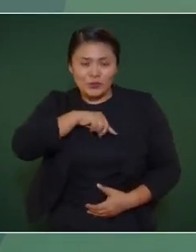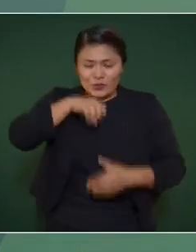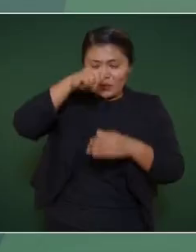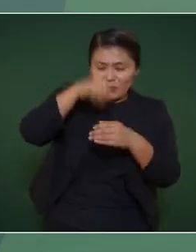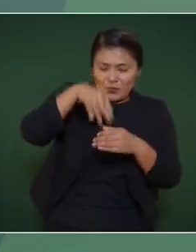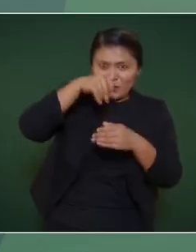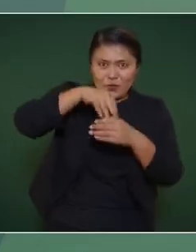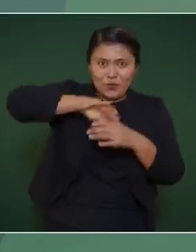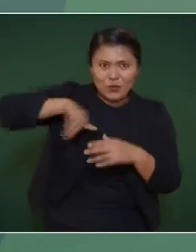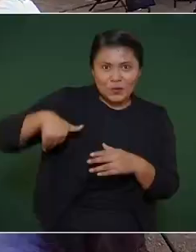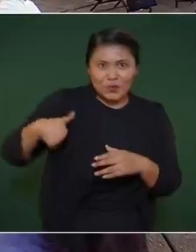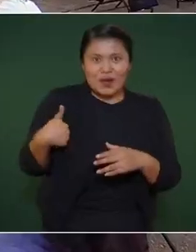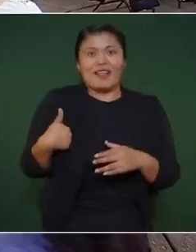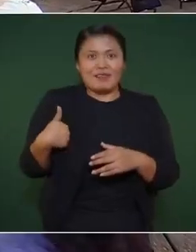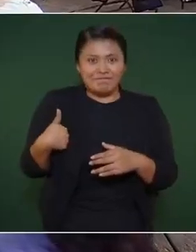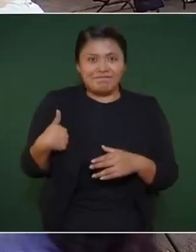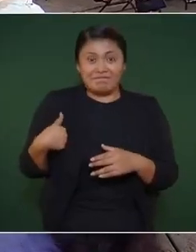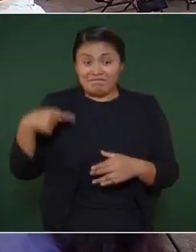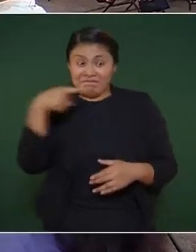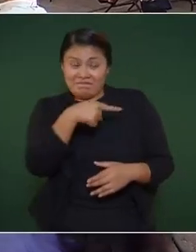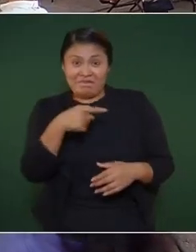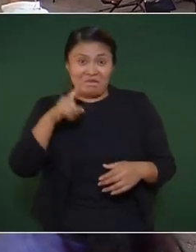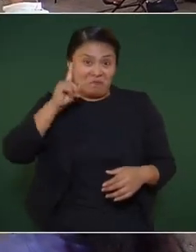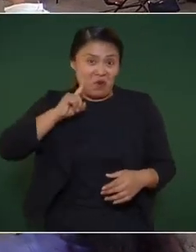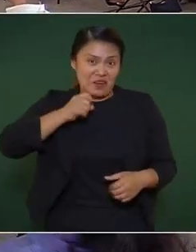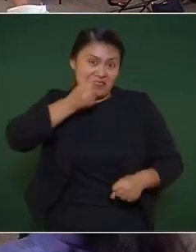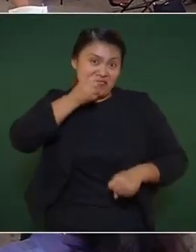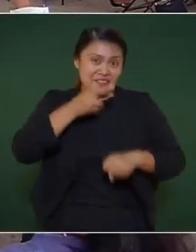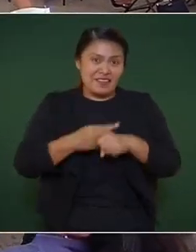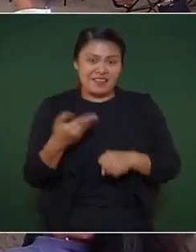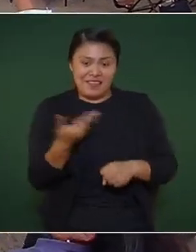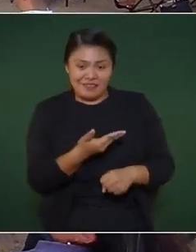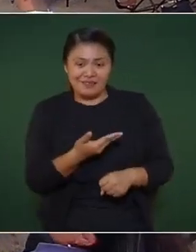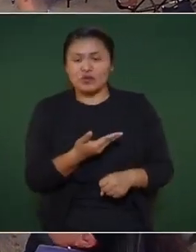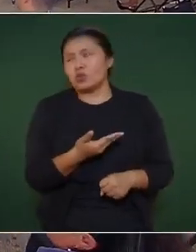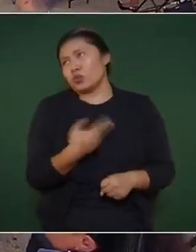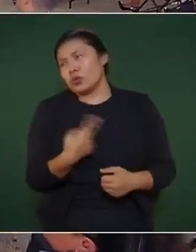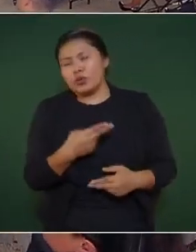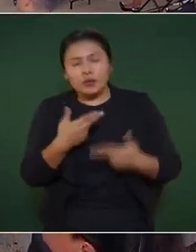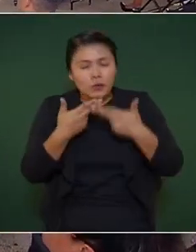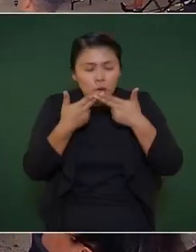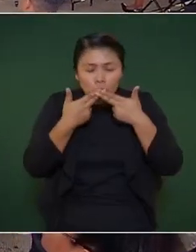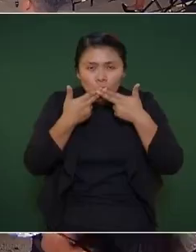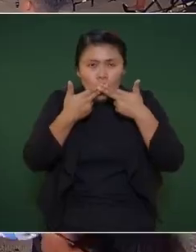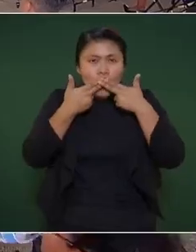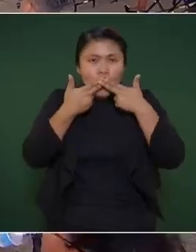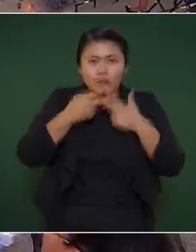la intervención de esta secretaria? Por esos